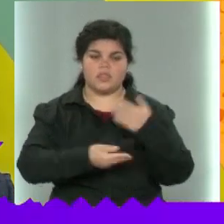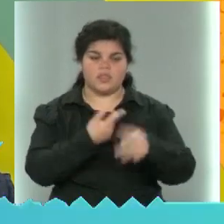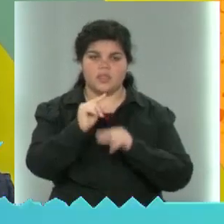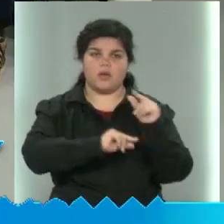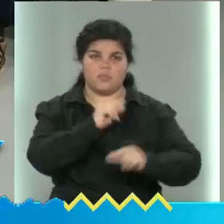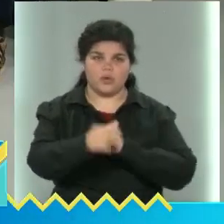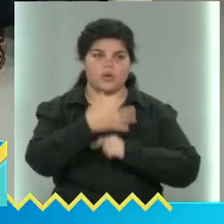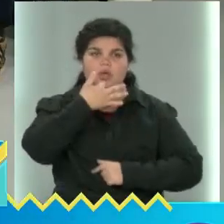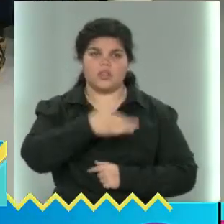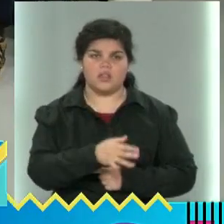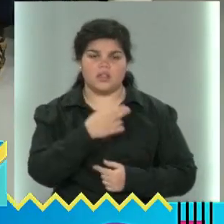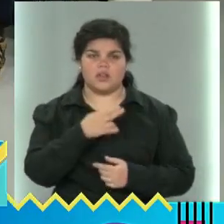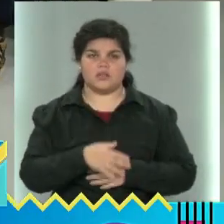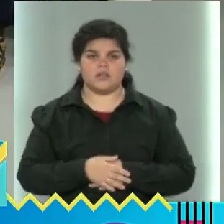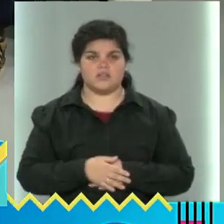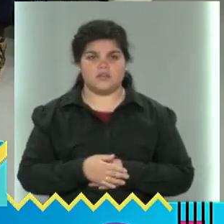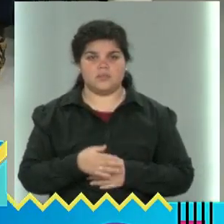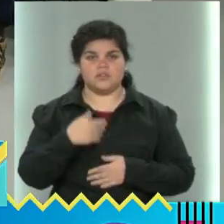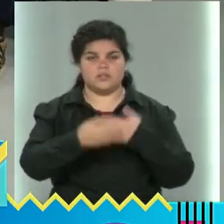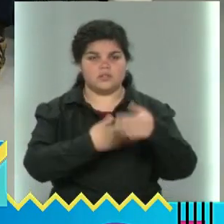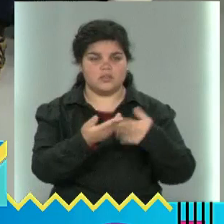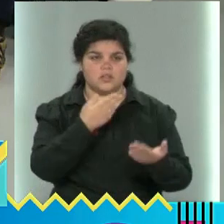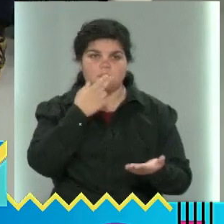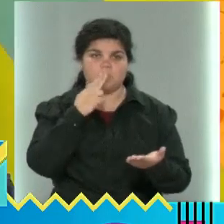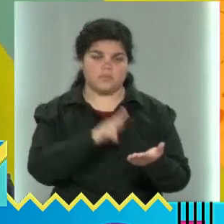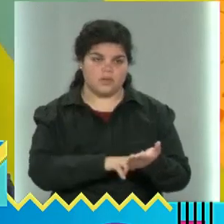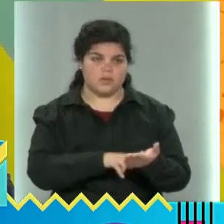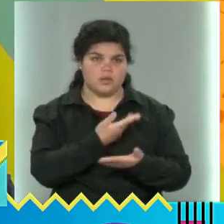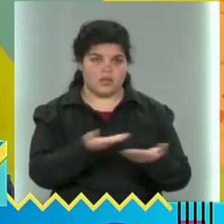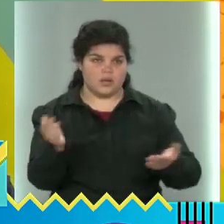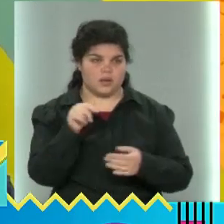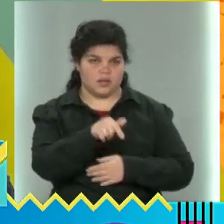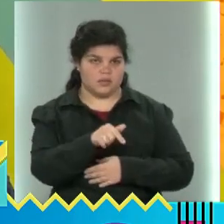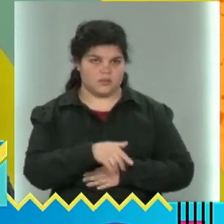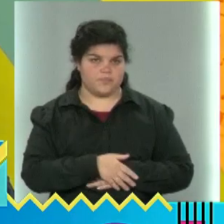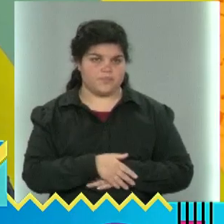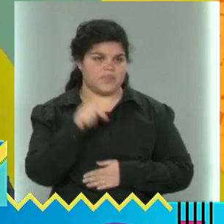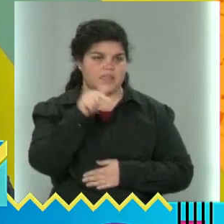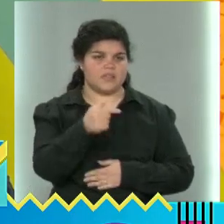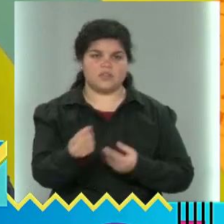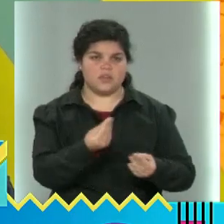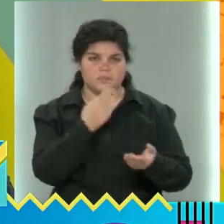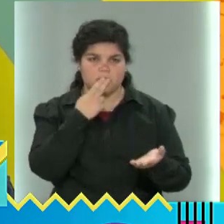tasas respecto a la tasa real, que significa, es decir, la tasa